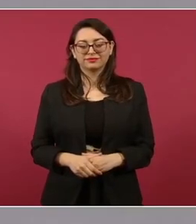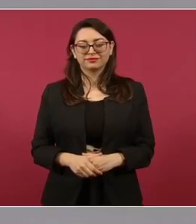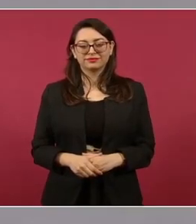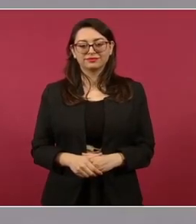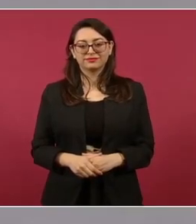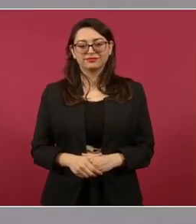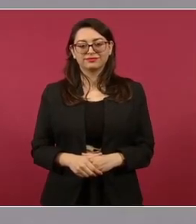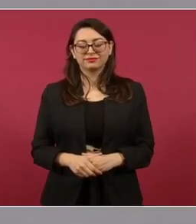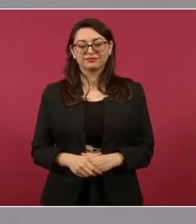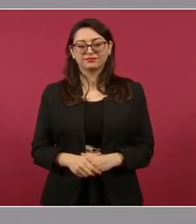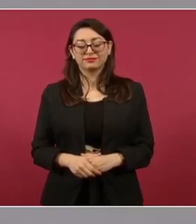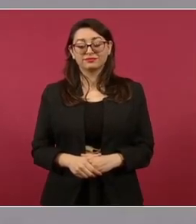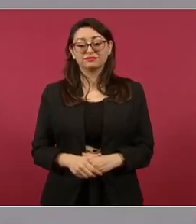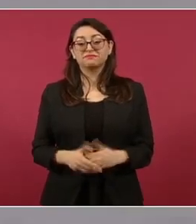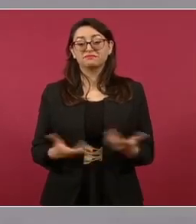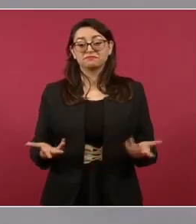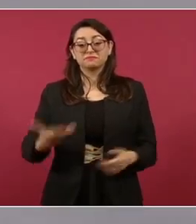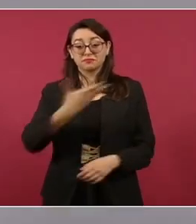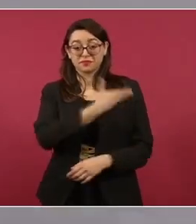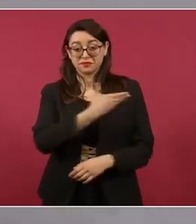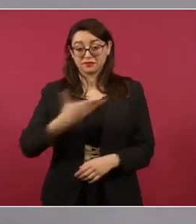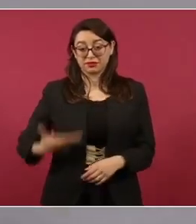de Francisco I. Madero,